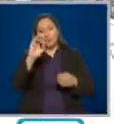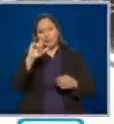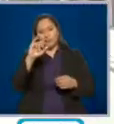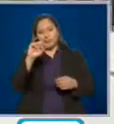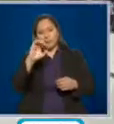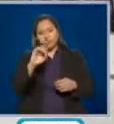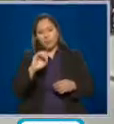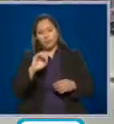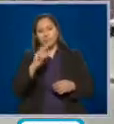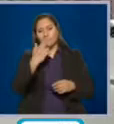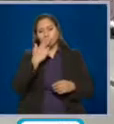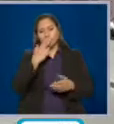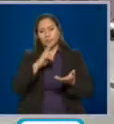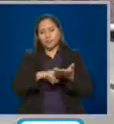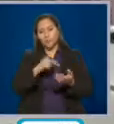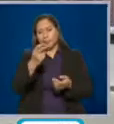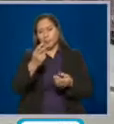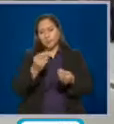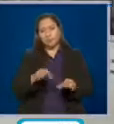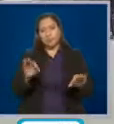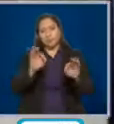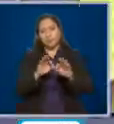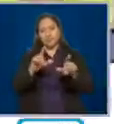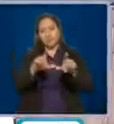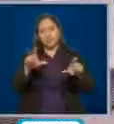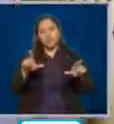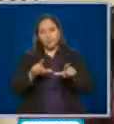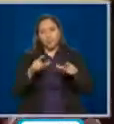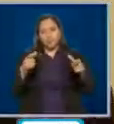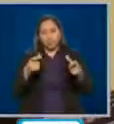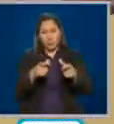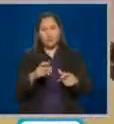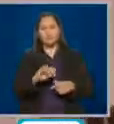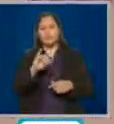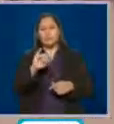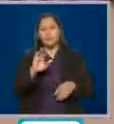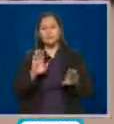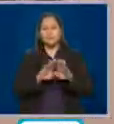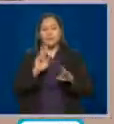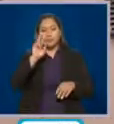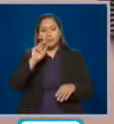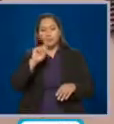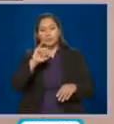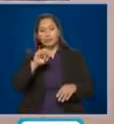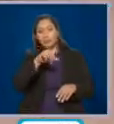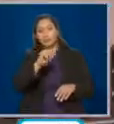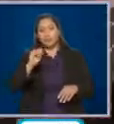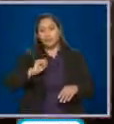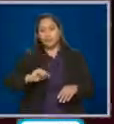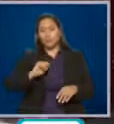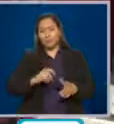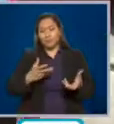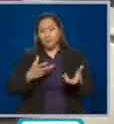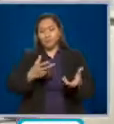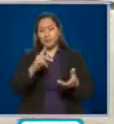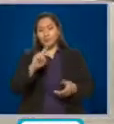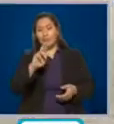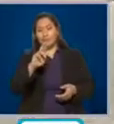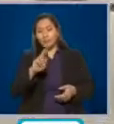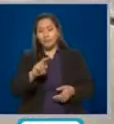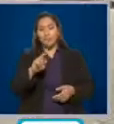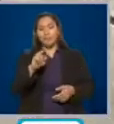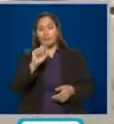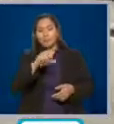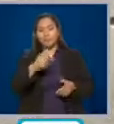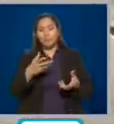Todos los vecinos de Es por acá. un ícono de La Lagunilla. Sí, sí. Como ve, tío Alberto, la antigua calle de Perú, la